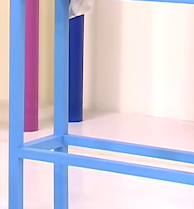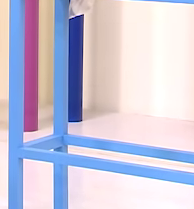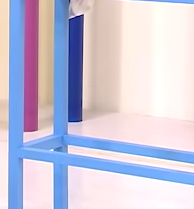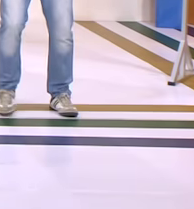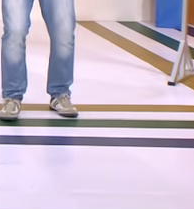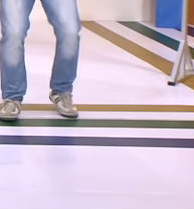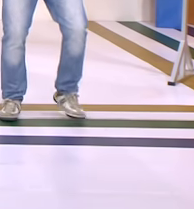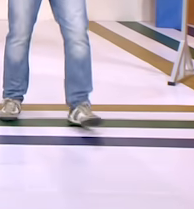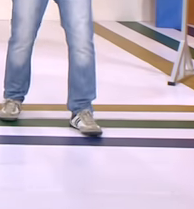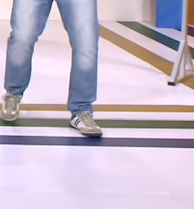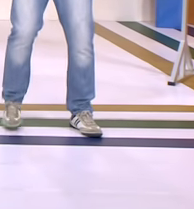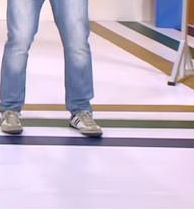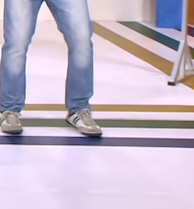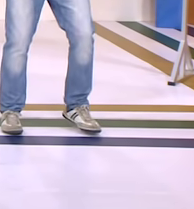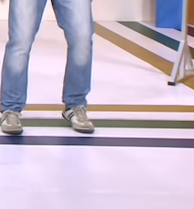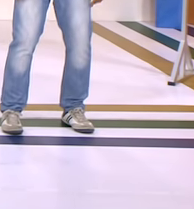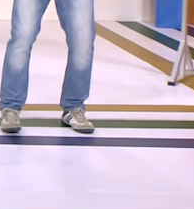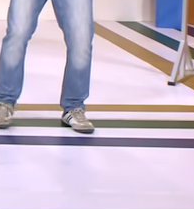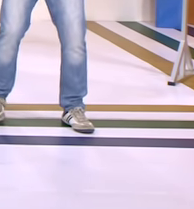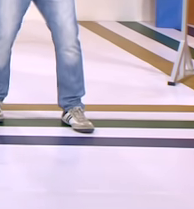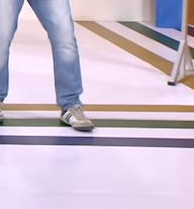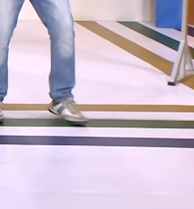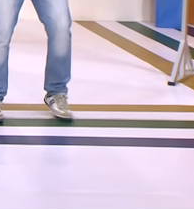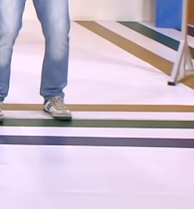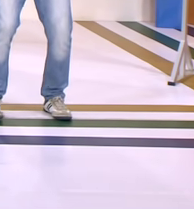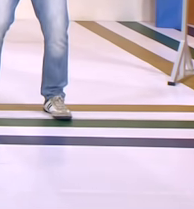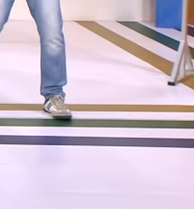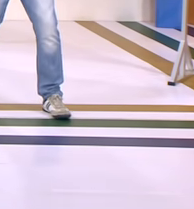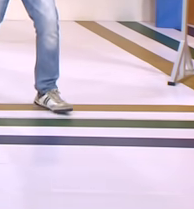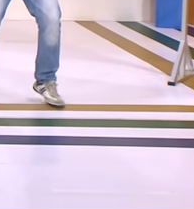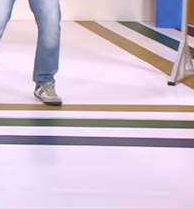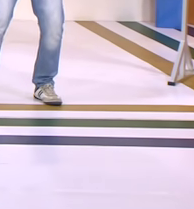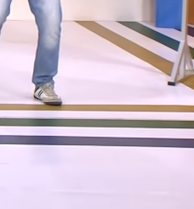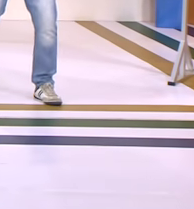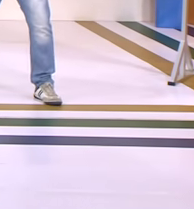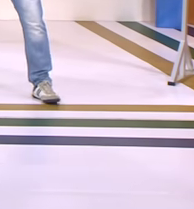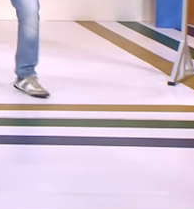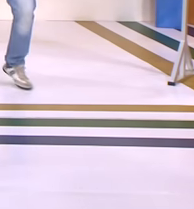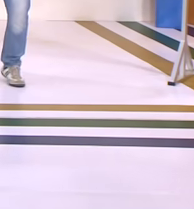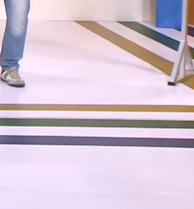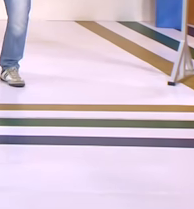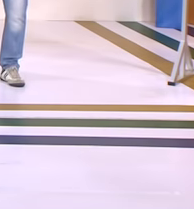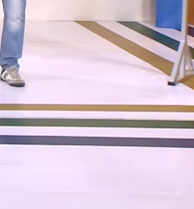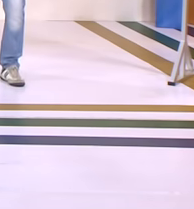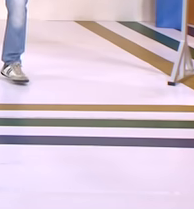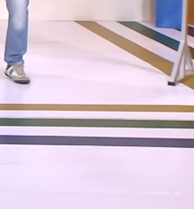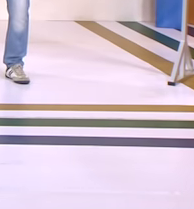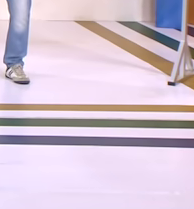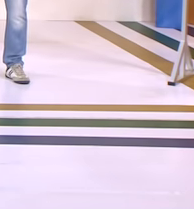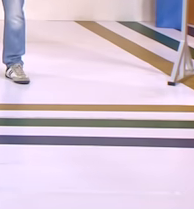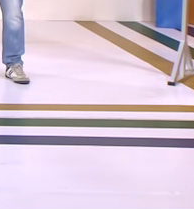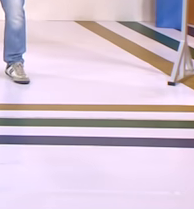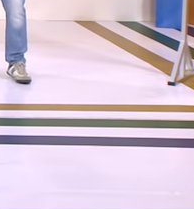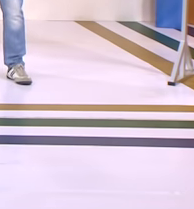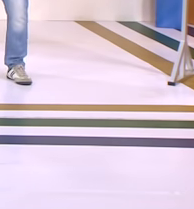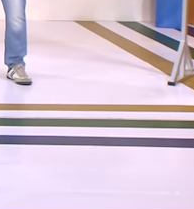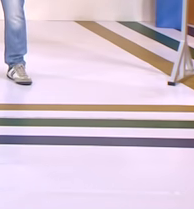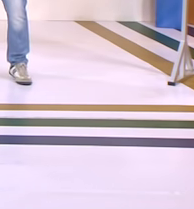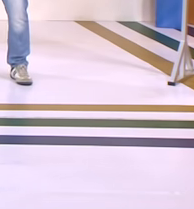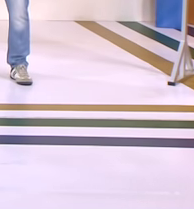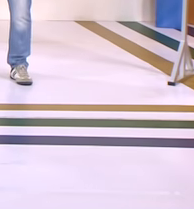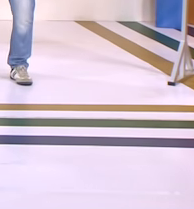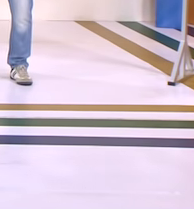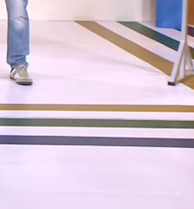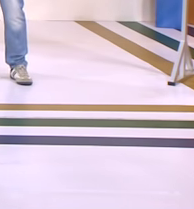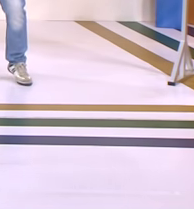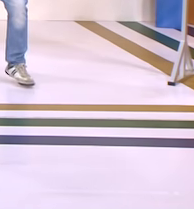itai, itai, ye. Oh, epo, itai, itai, ye. epo,